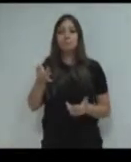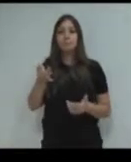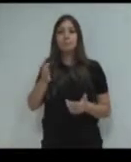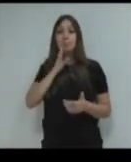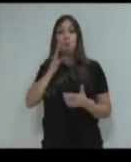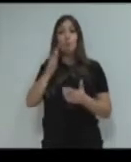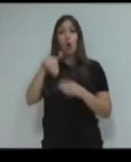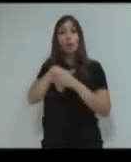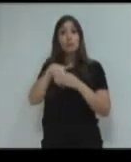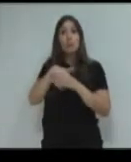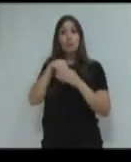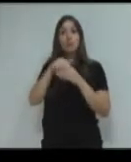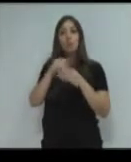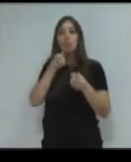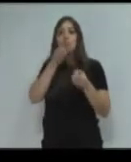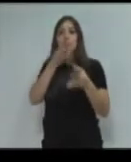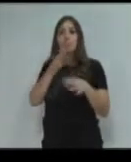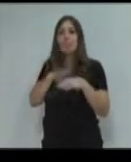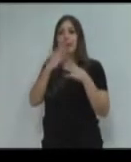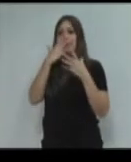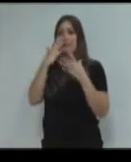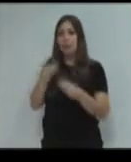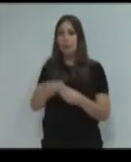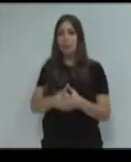sea comprensible el porqué, es decir,